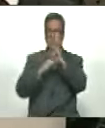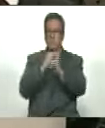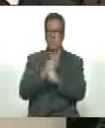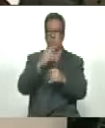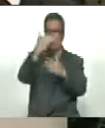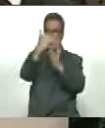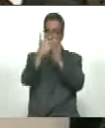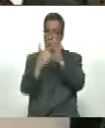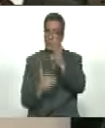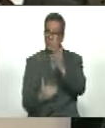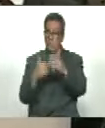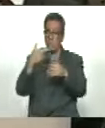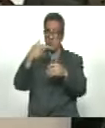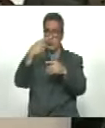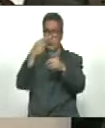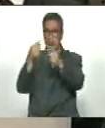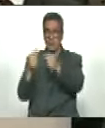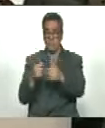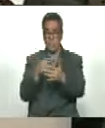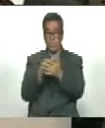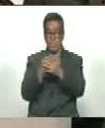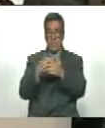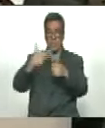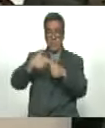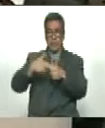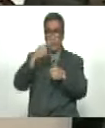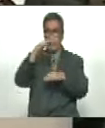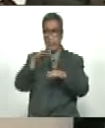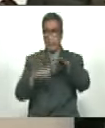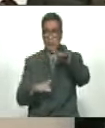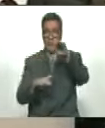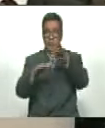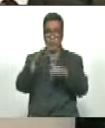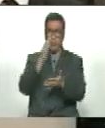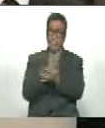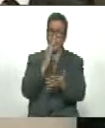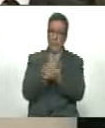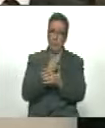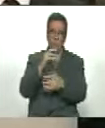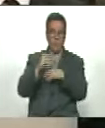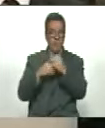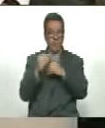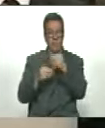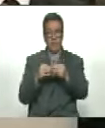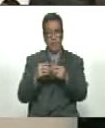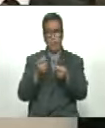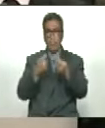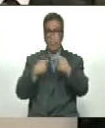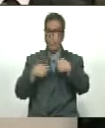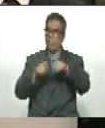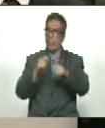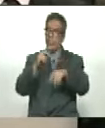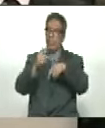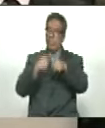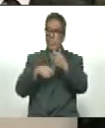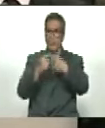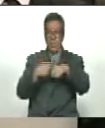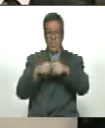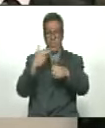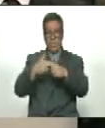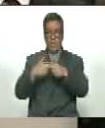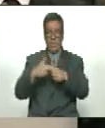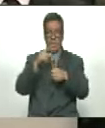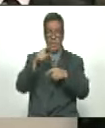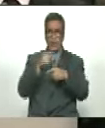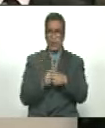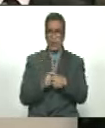caída tremenda de los precios del petróleo. Ese es el sub y baja permanente que hay en los mercados petroleros, la